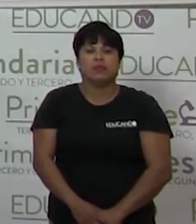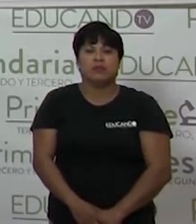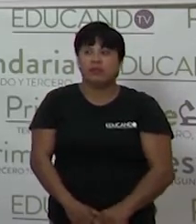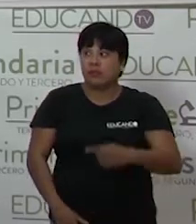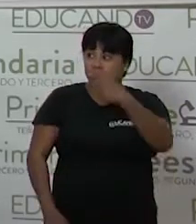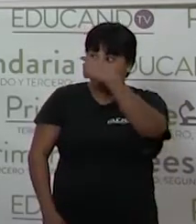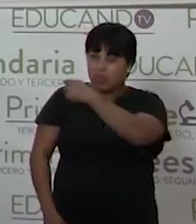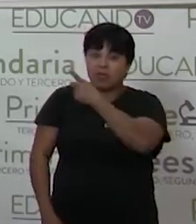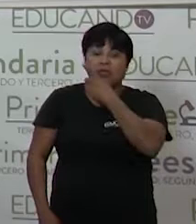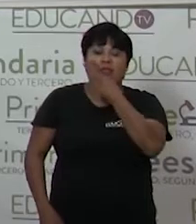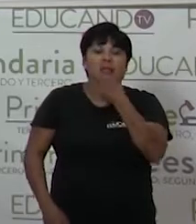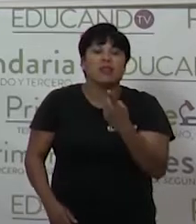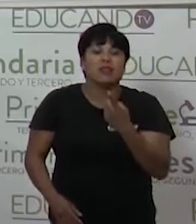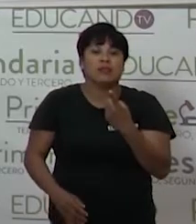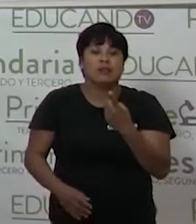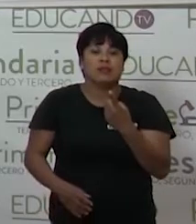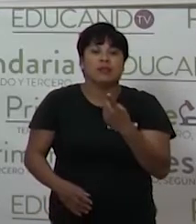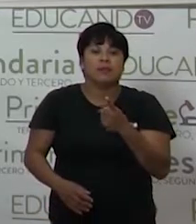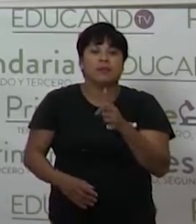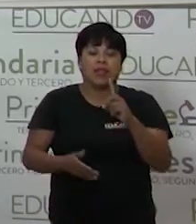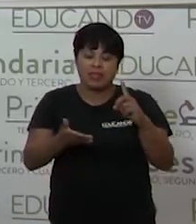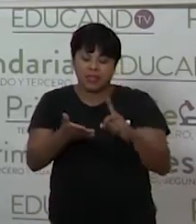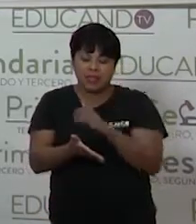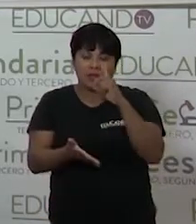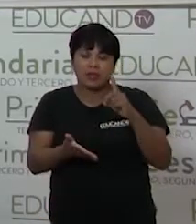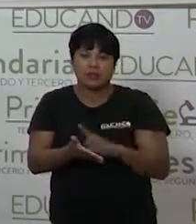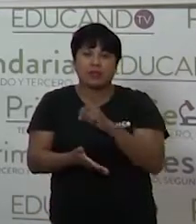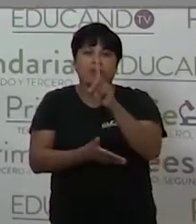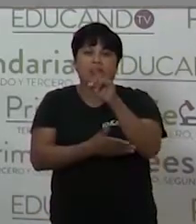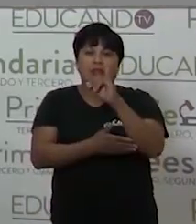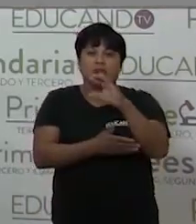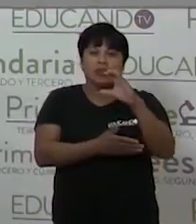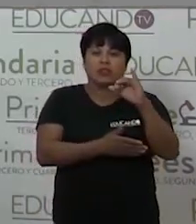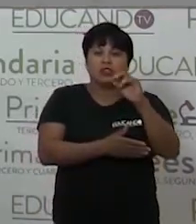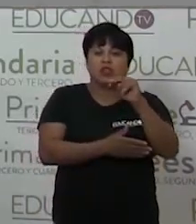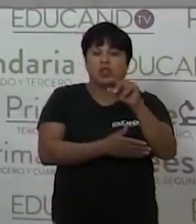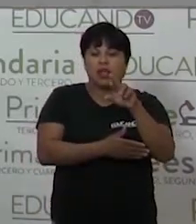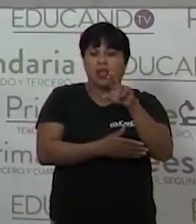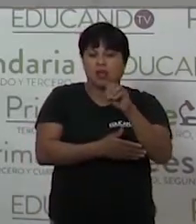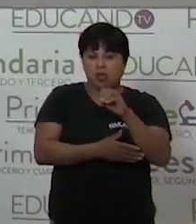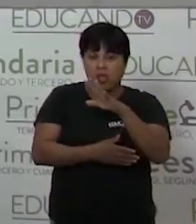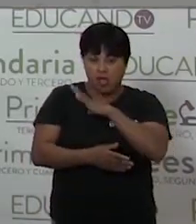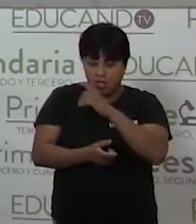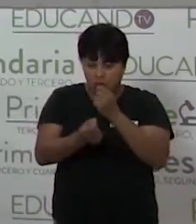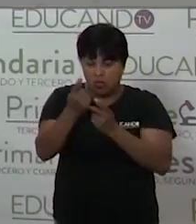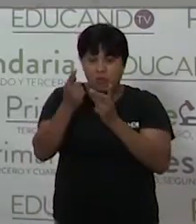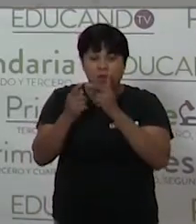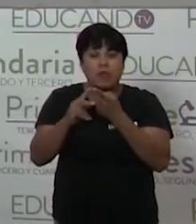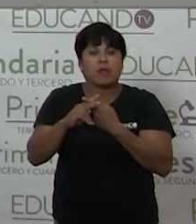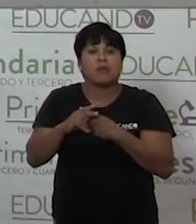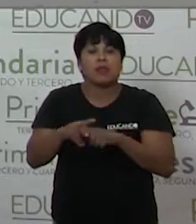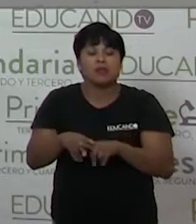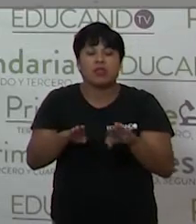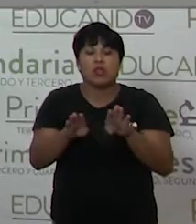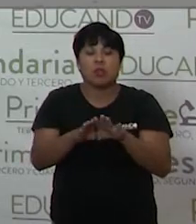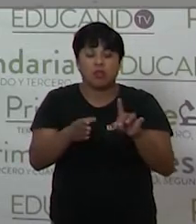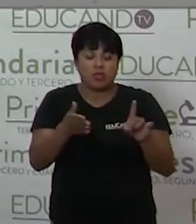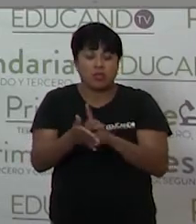aquí dice diccionario alguna palabra empieza como